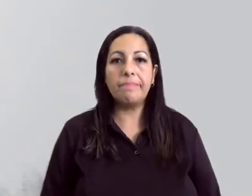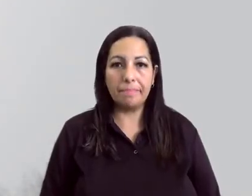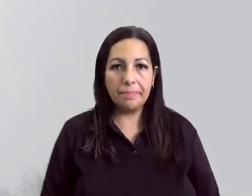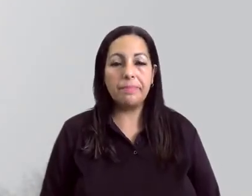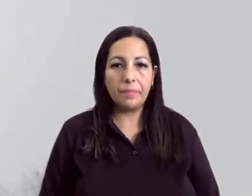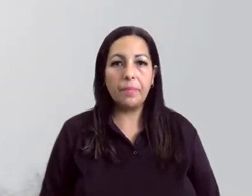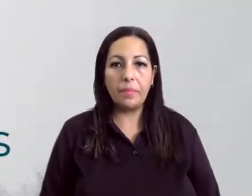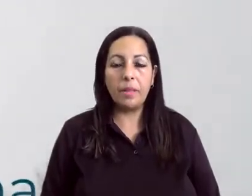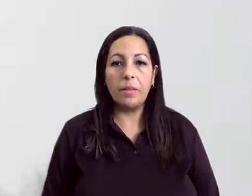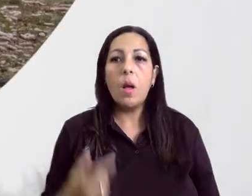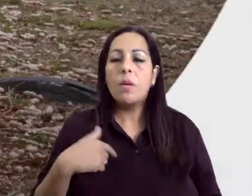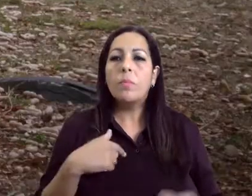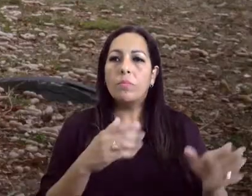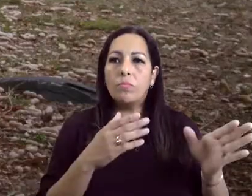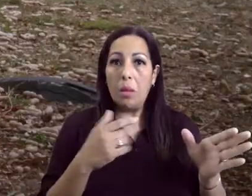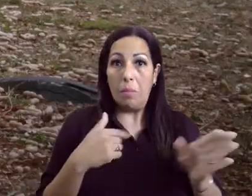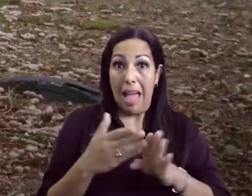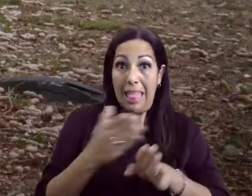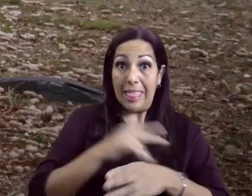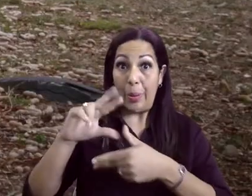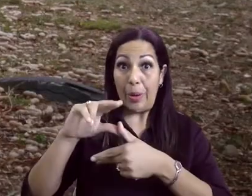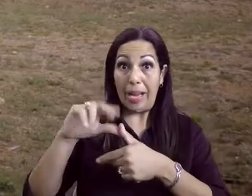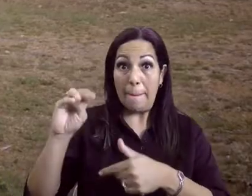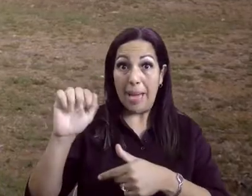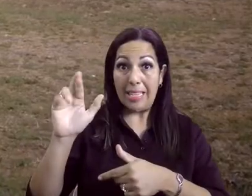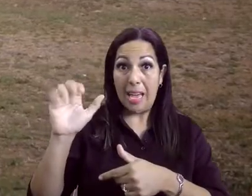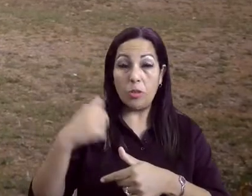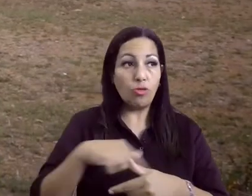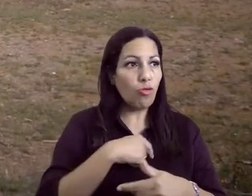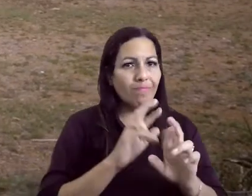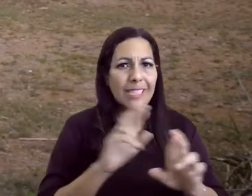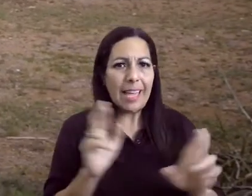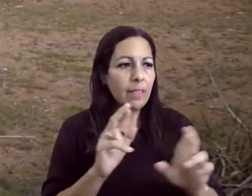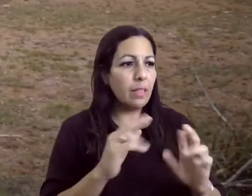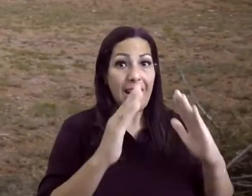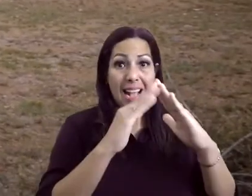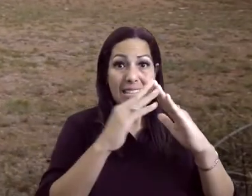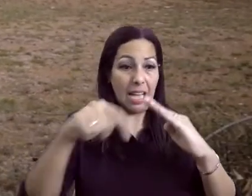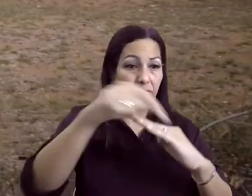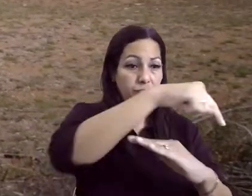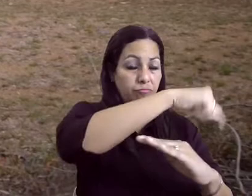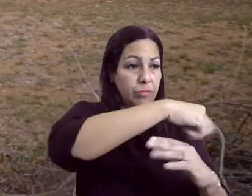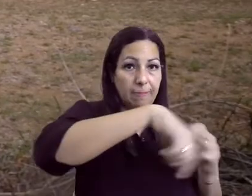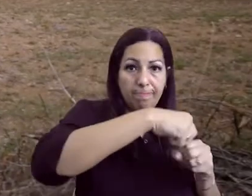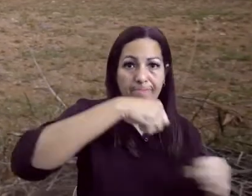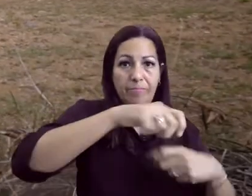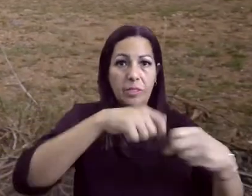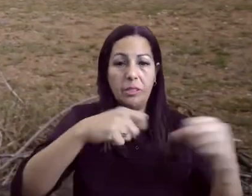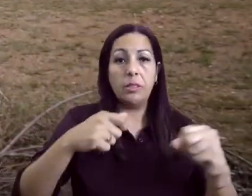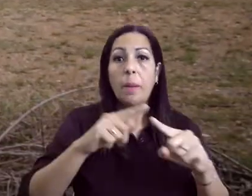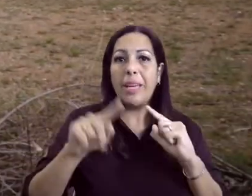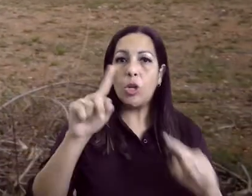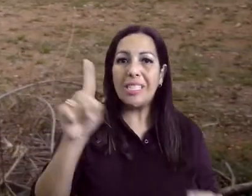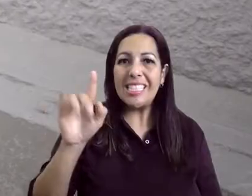bueno cuando la preparación del huracán maría nosotros avanzamos todo alrededor de la casa pero los cines nos podríamos